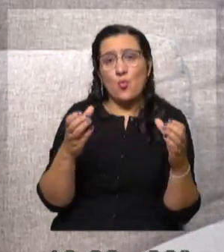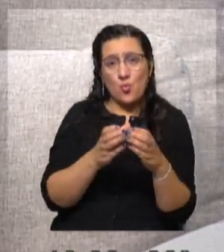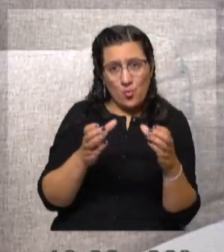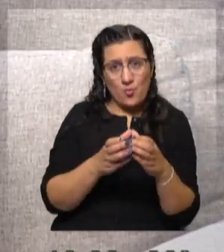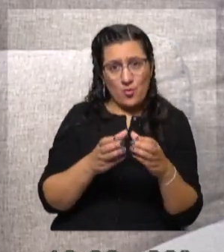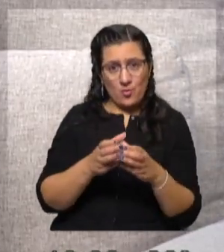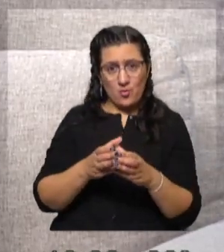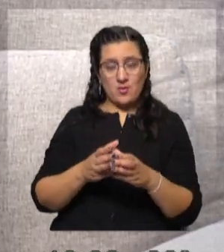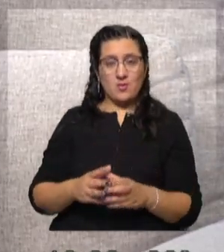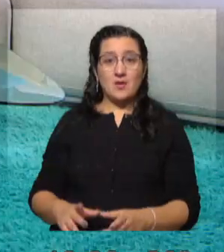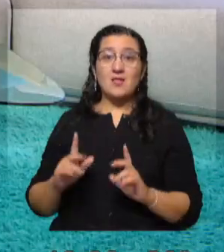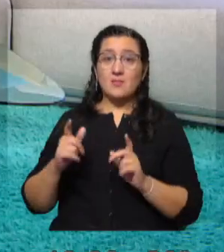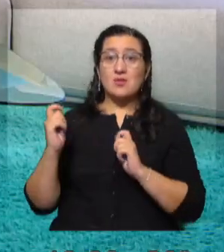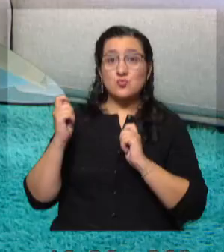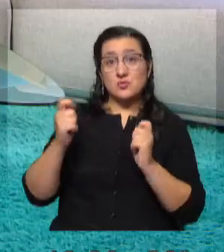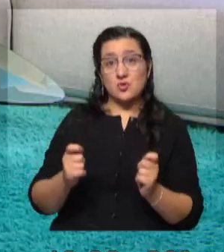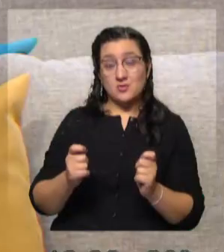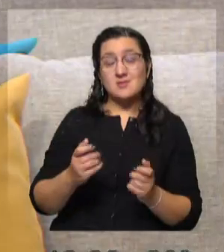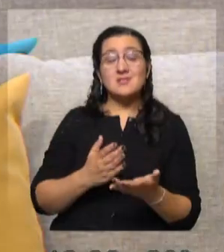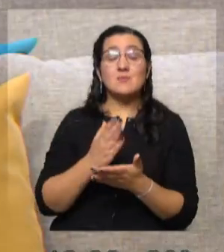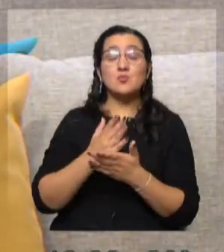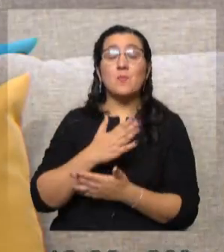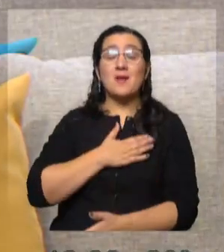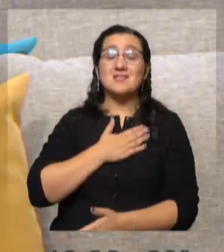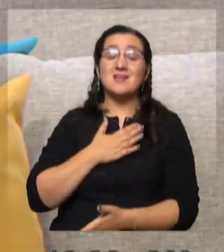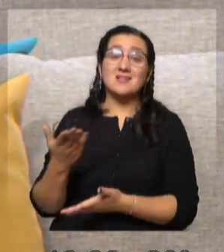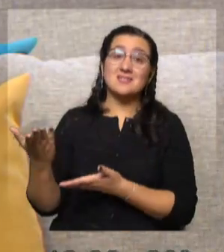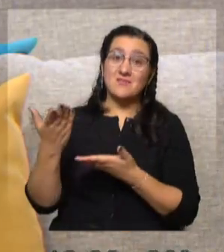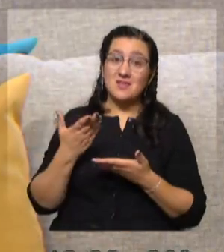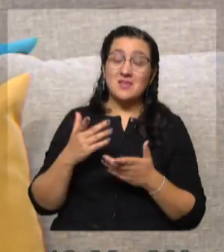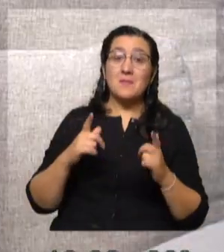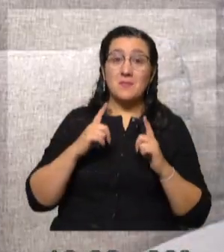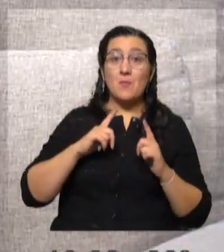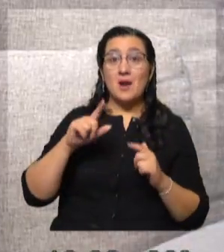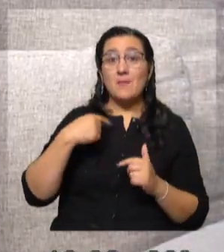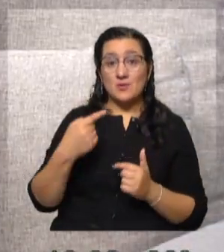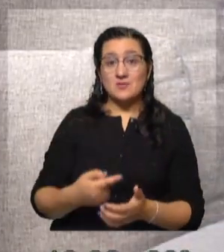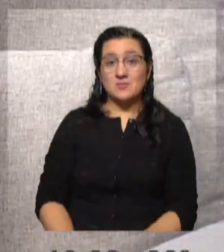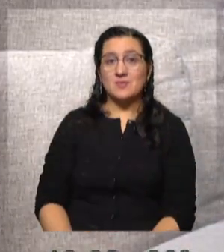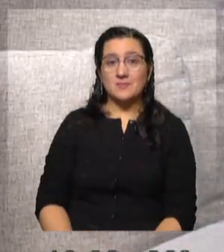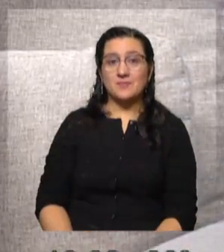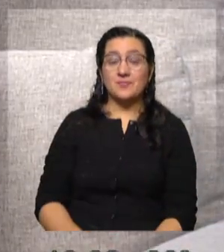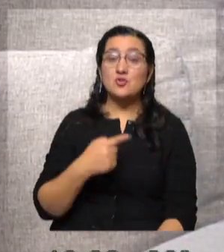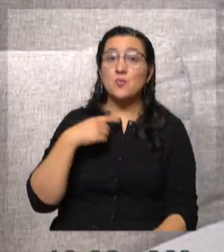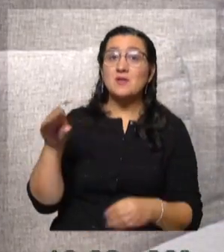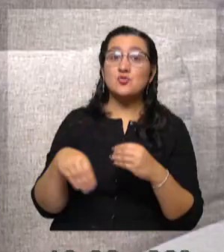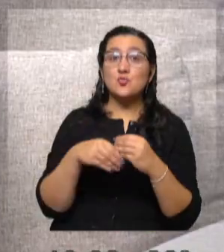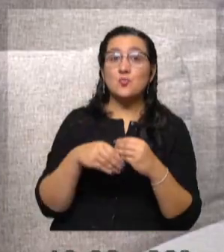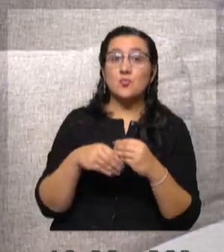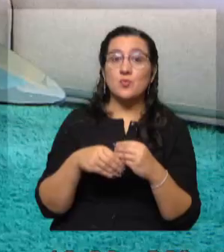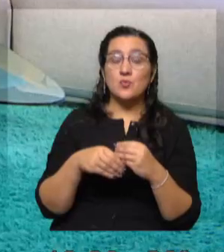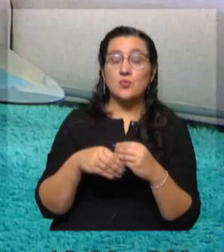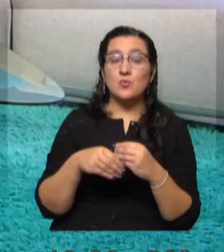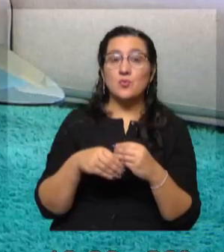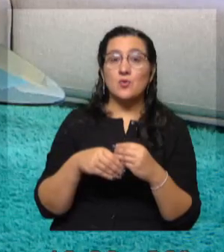seguramente de una sucesión siempre es un placer recibirte y se aprende mucho así que tamb esperamos en la próxima cómo no y me sumo a la pongo la